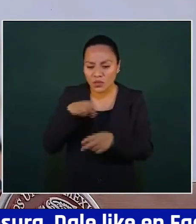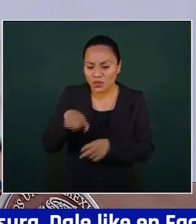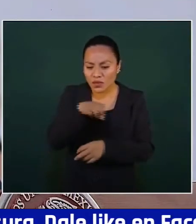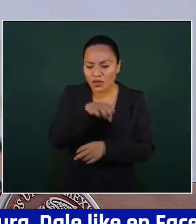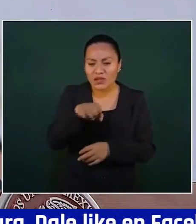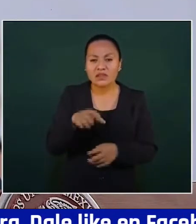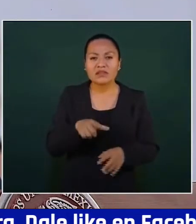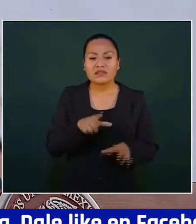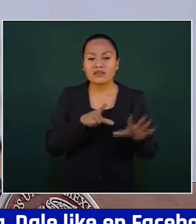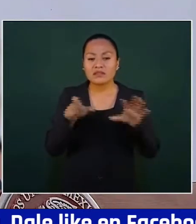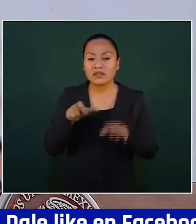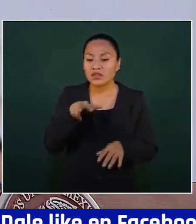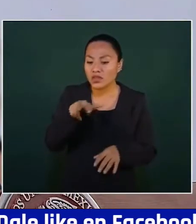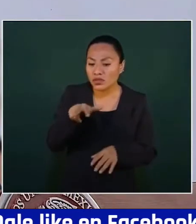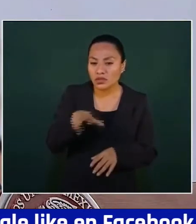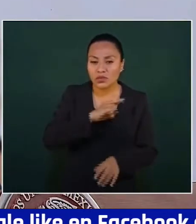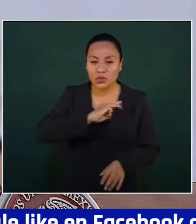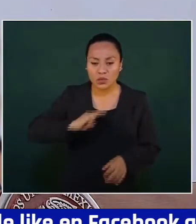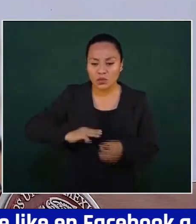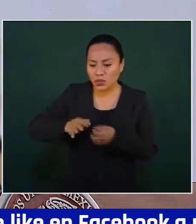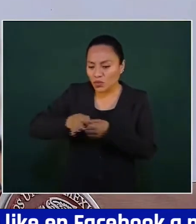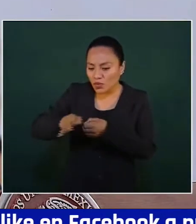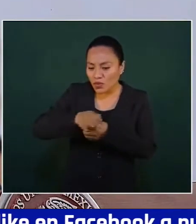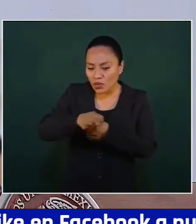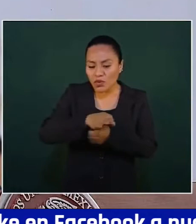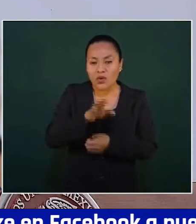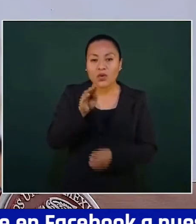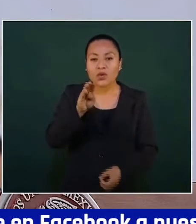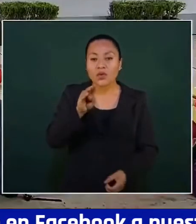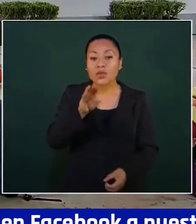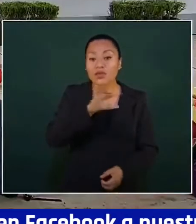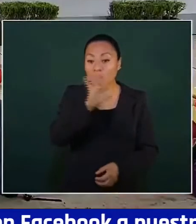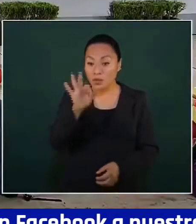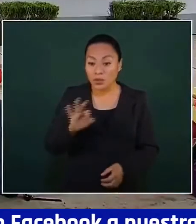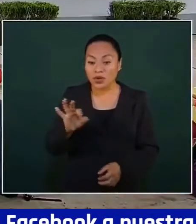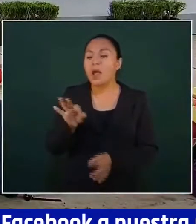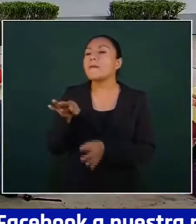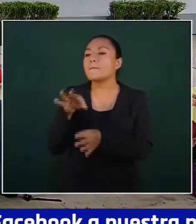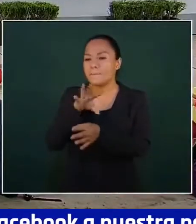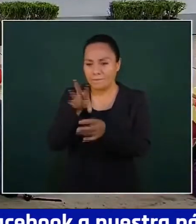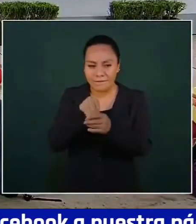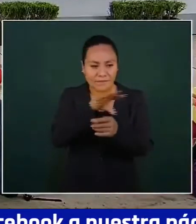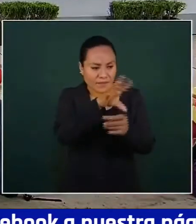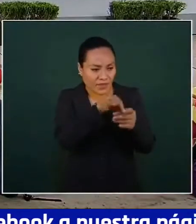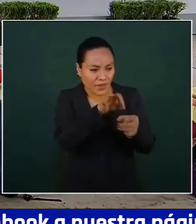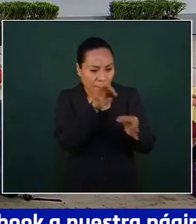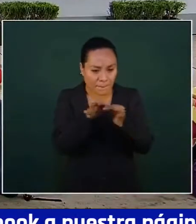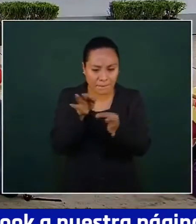218 municipios, el 90% concluidas y